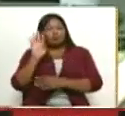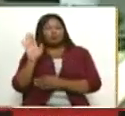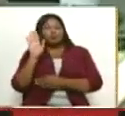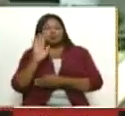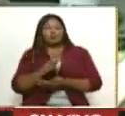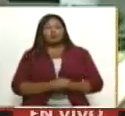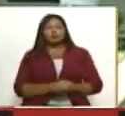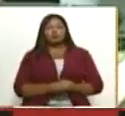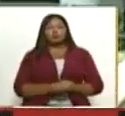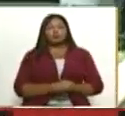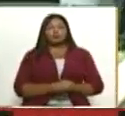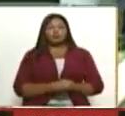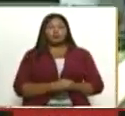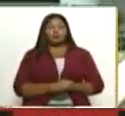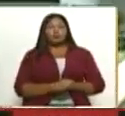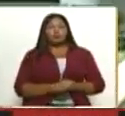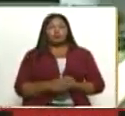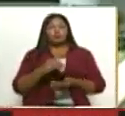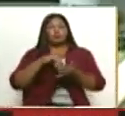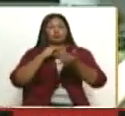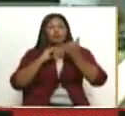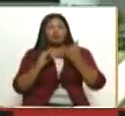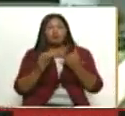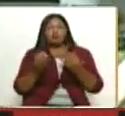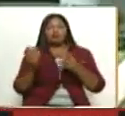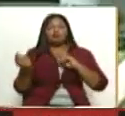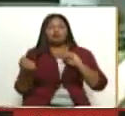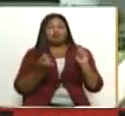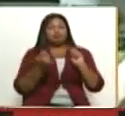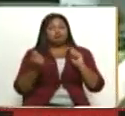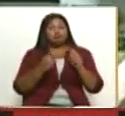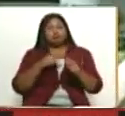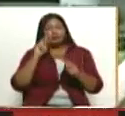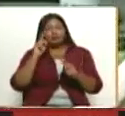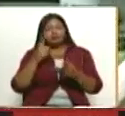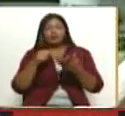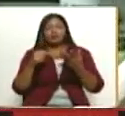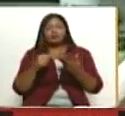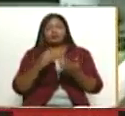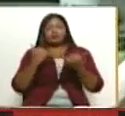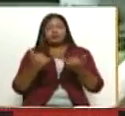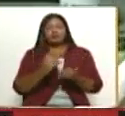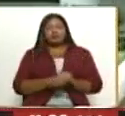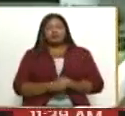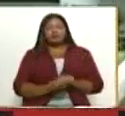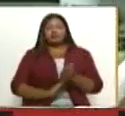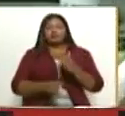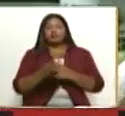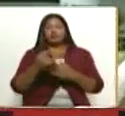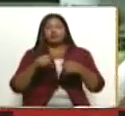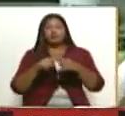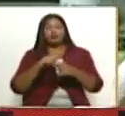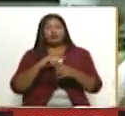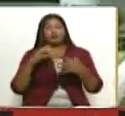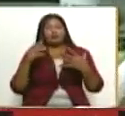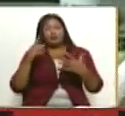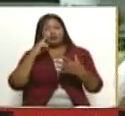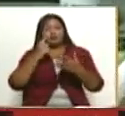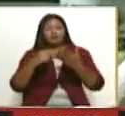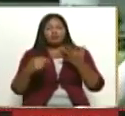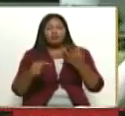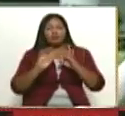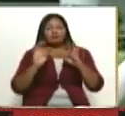comprometidas en ponerle fin al conflicto armado, contamos con la acción y certificación permanente de este gran